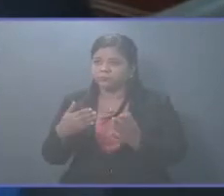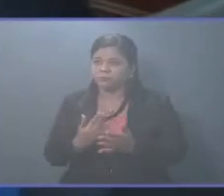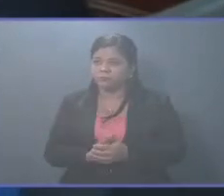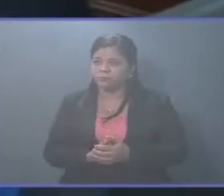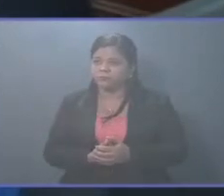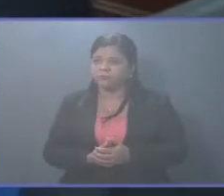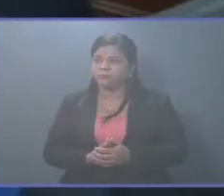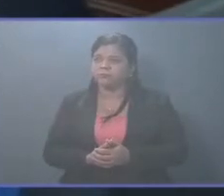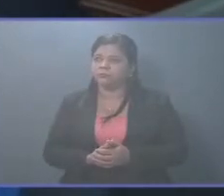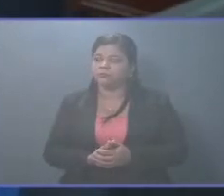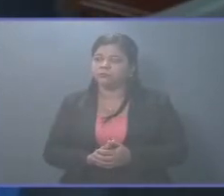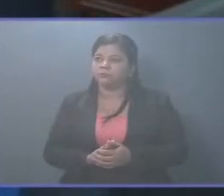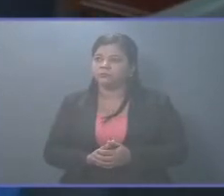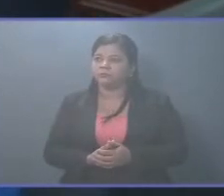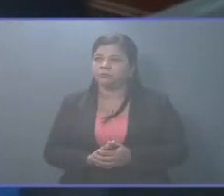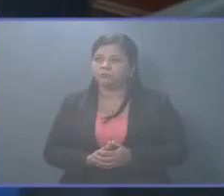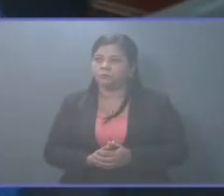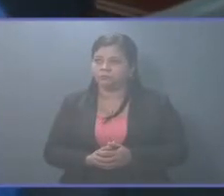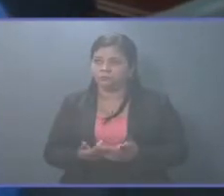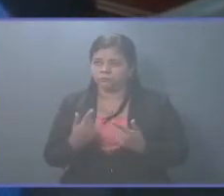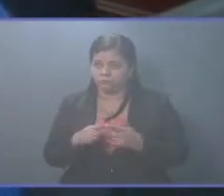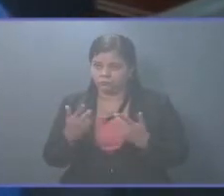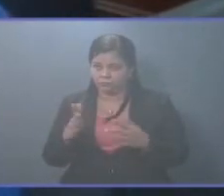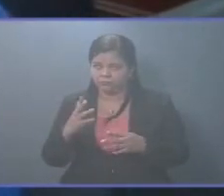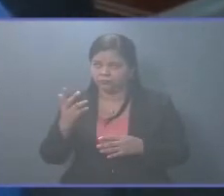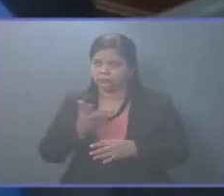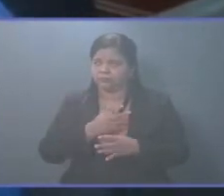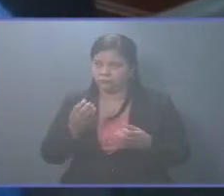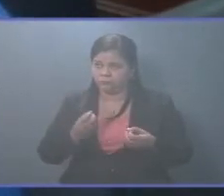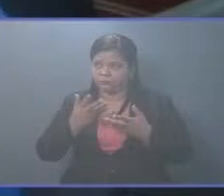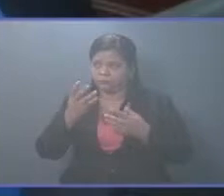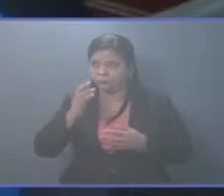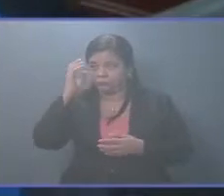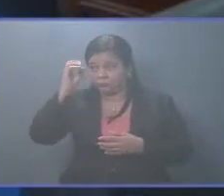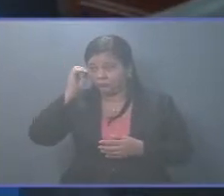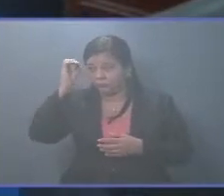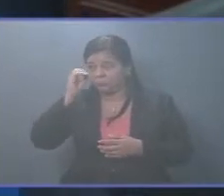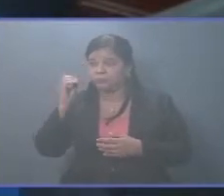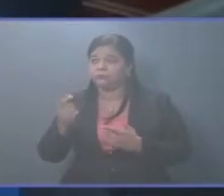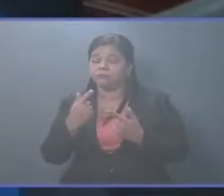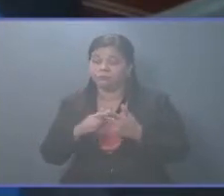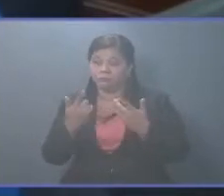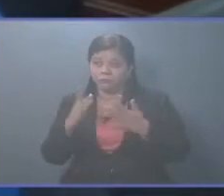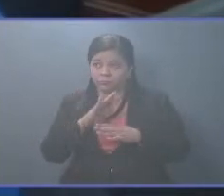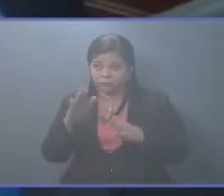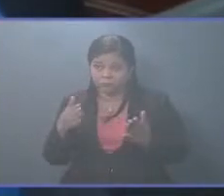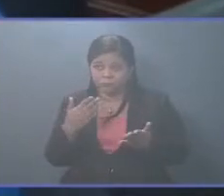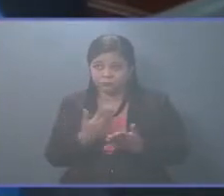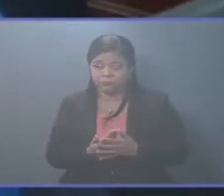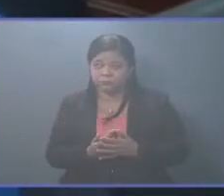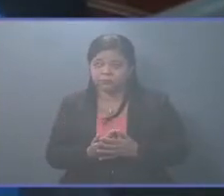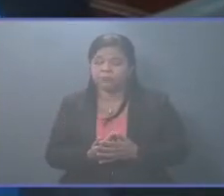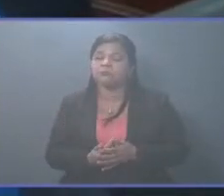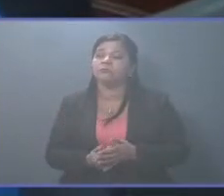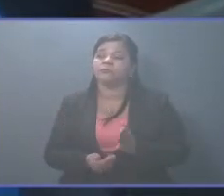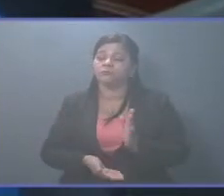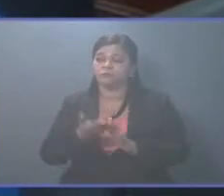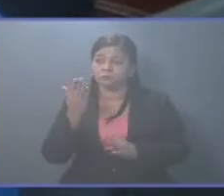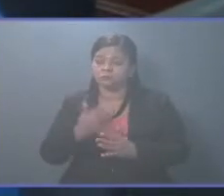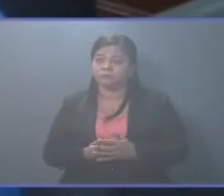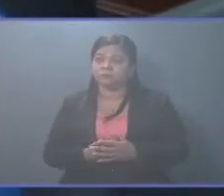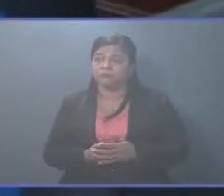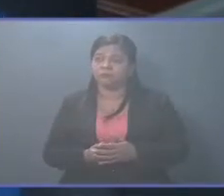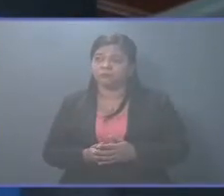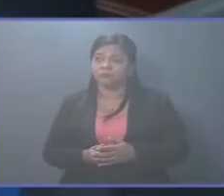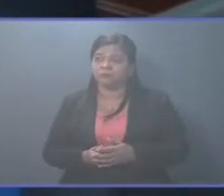asesor. De tal manera que nosotros damos opiniones y será el Ejecutivo, a través del Ministerio de Salud, el que